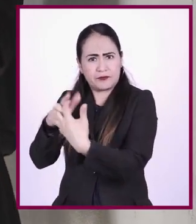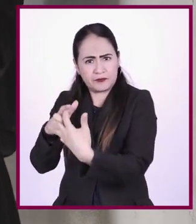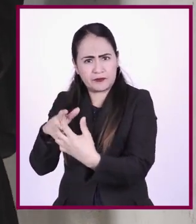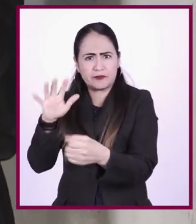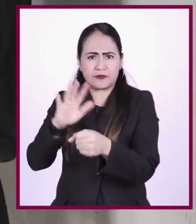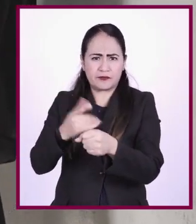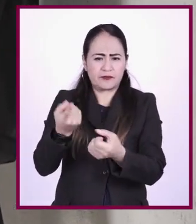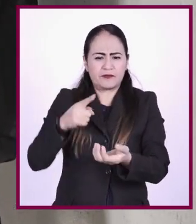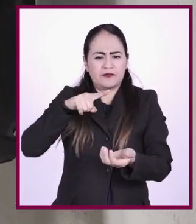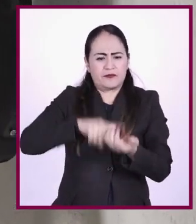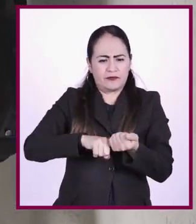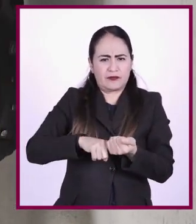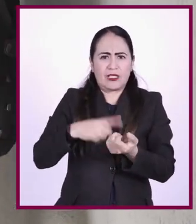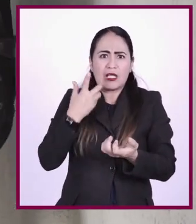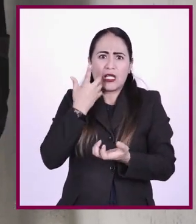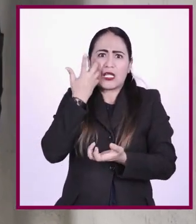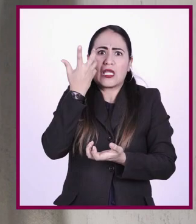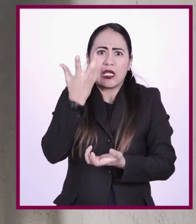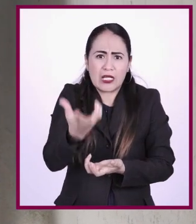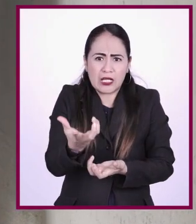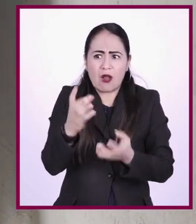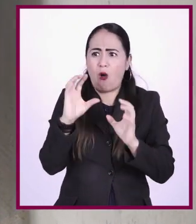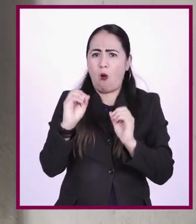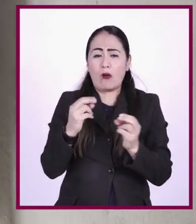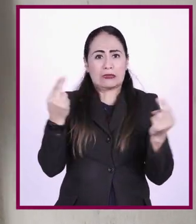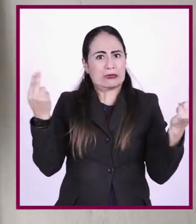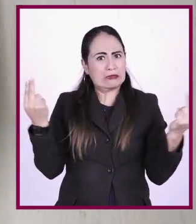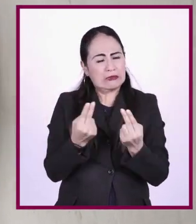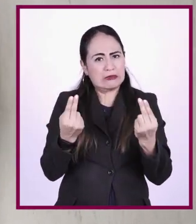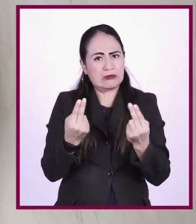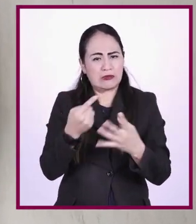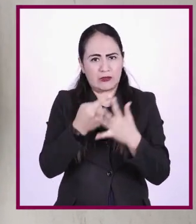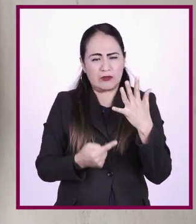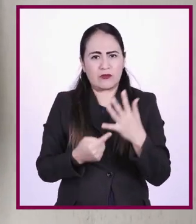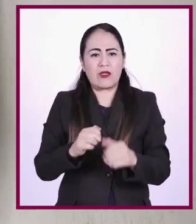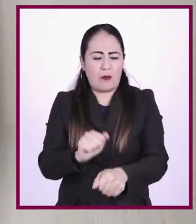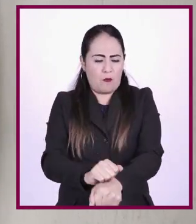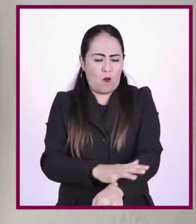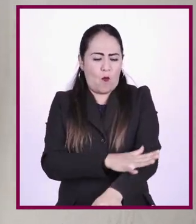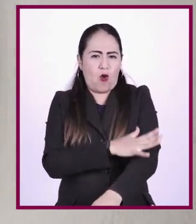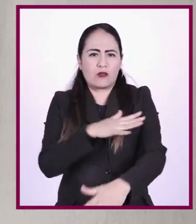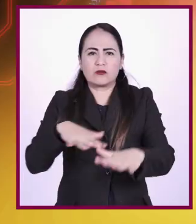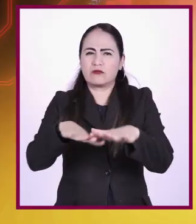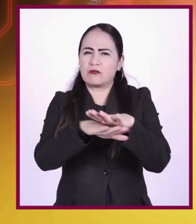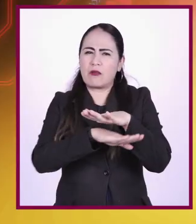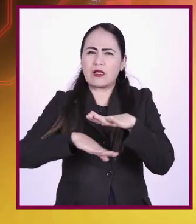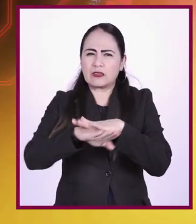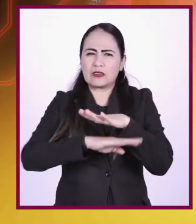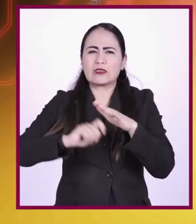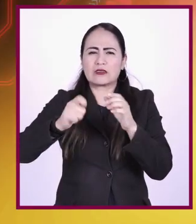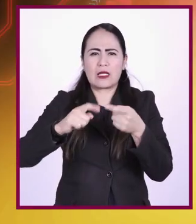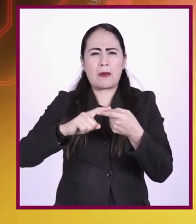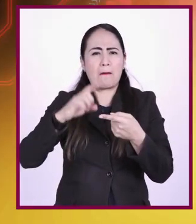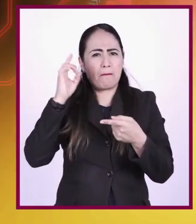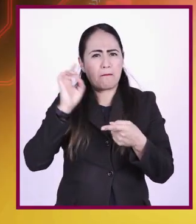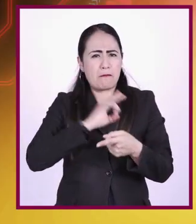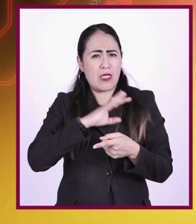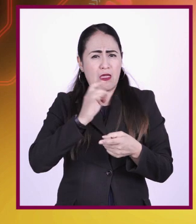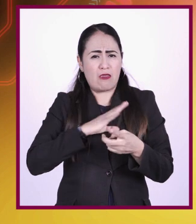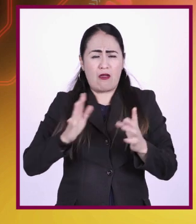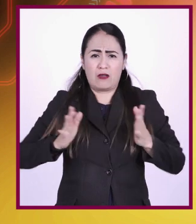a estados internos como el deseo o la necesidad. Las emociones básicas son miedo,